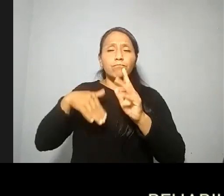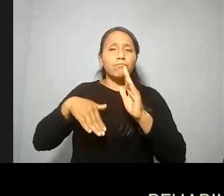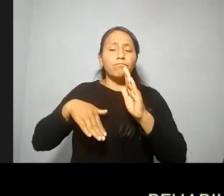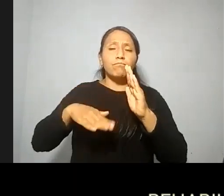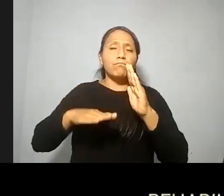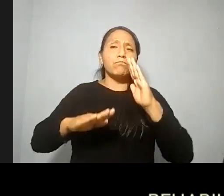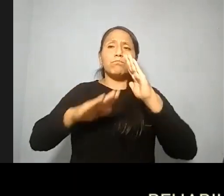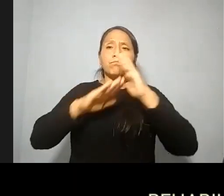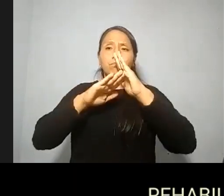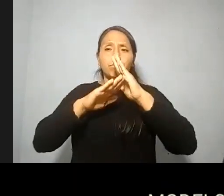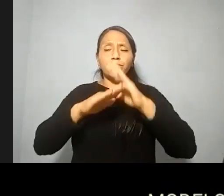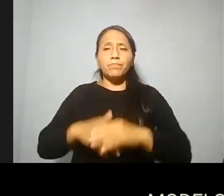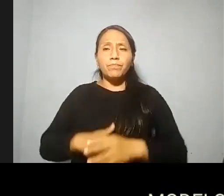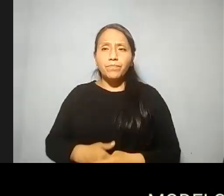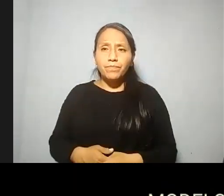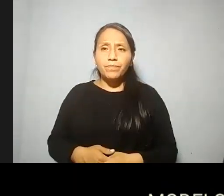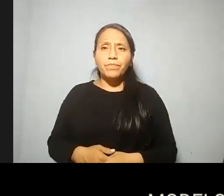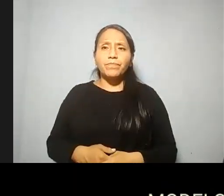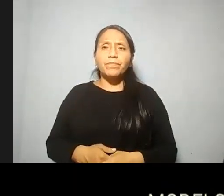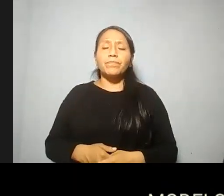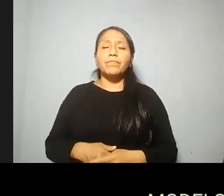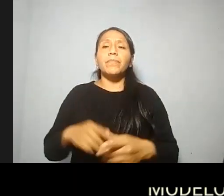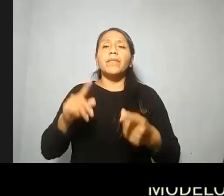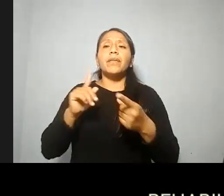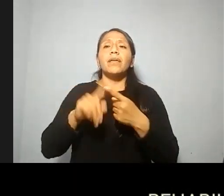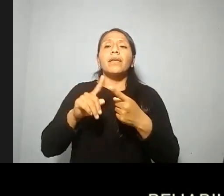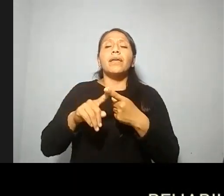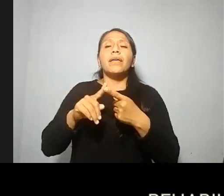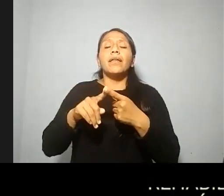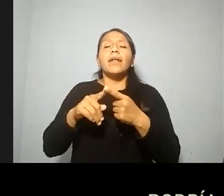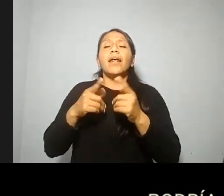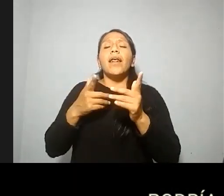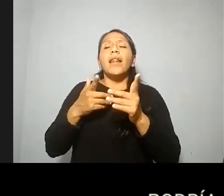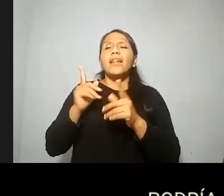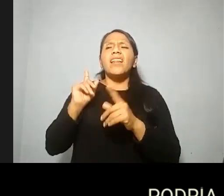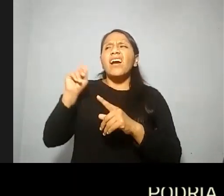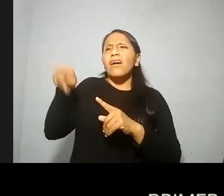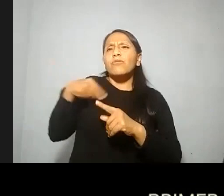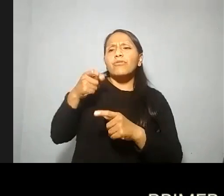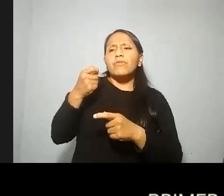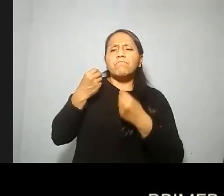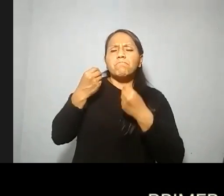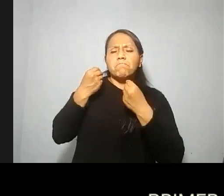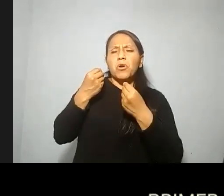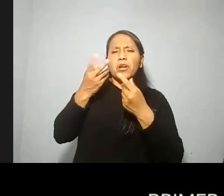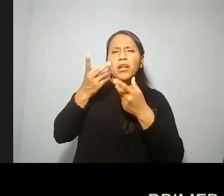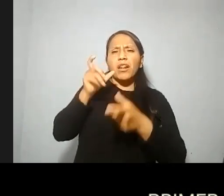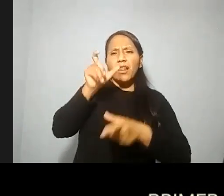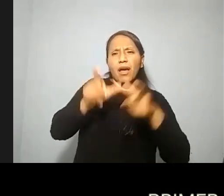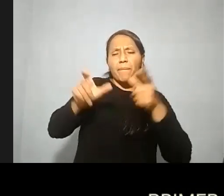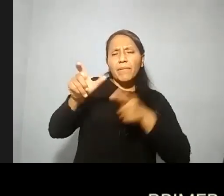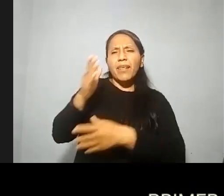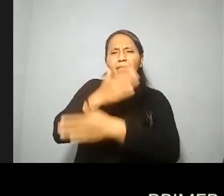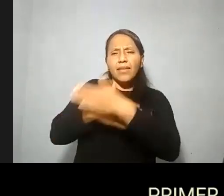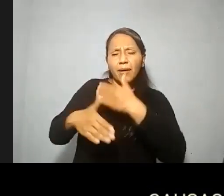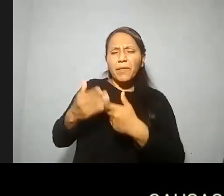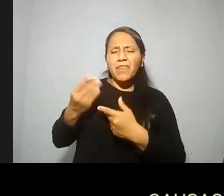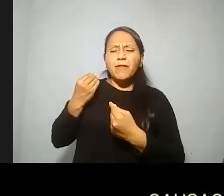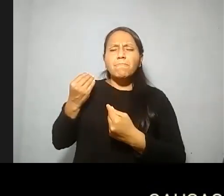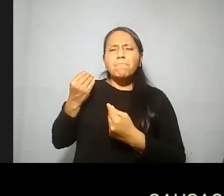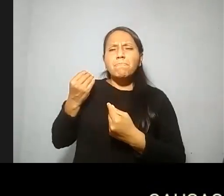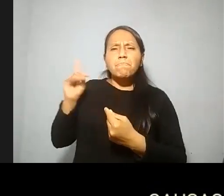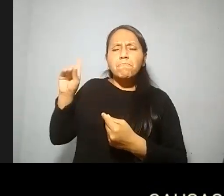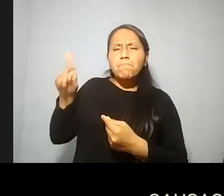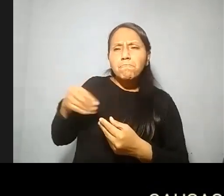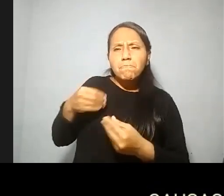En primer lugar, las causas que justifican que las personas tengan discapacidad ya